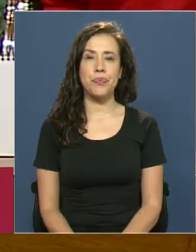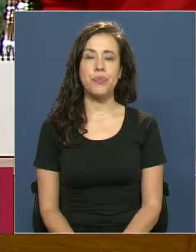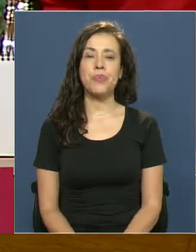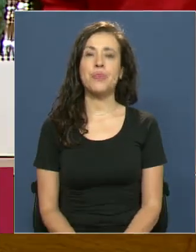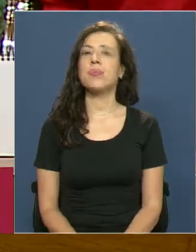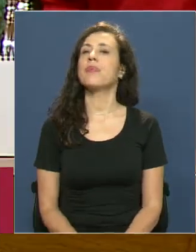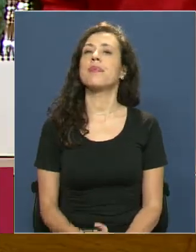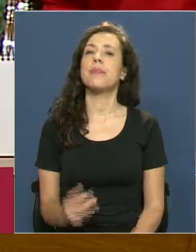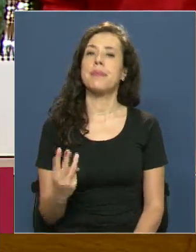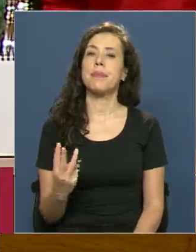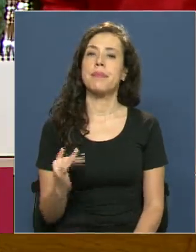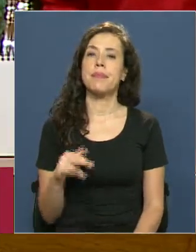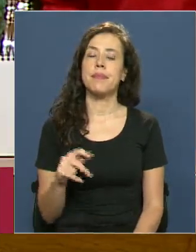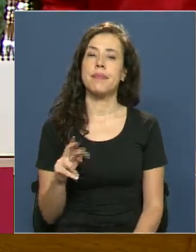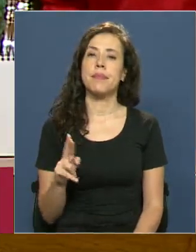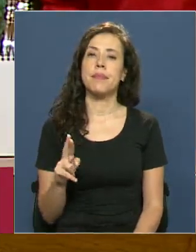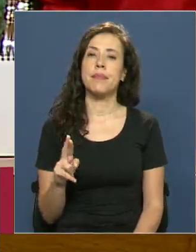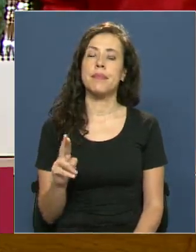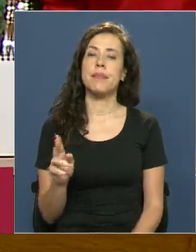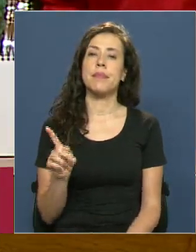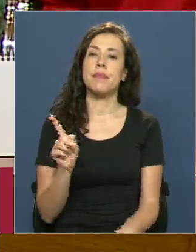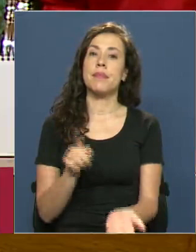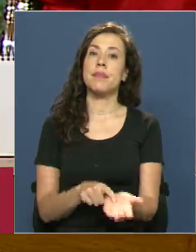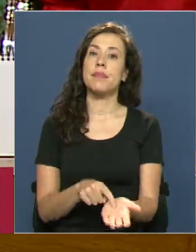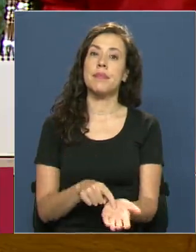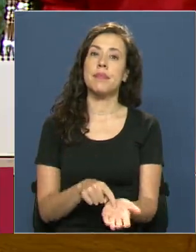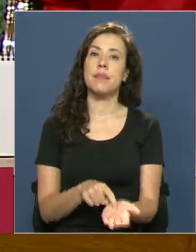Diputado Winter, vote por favor.